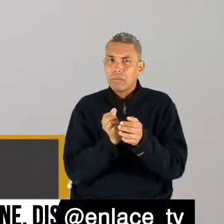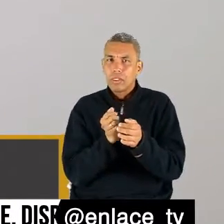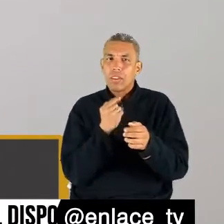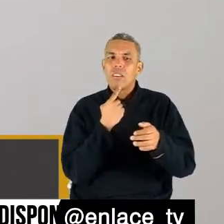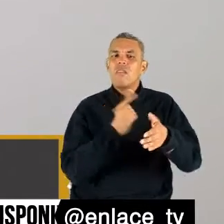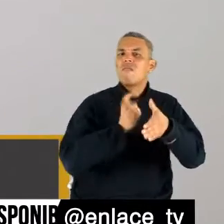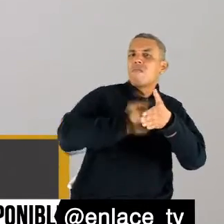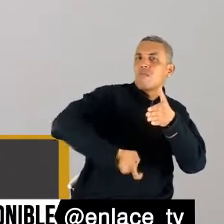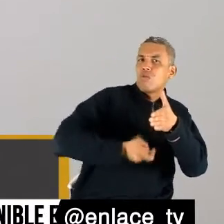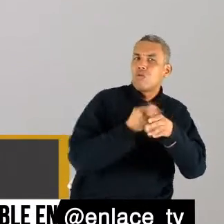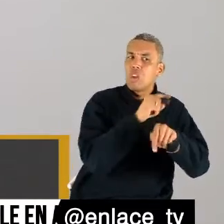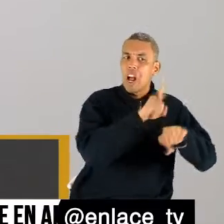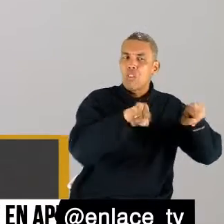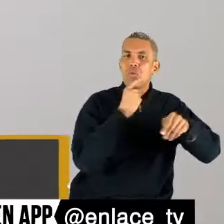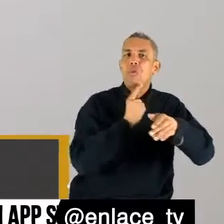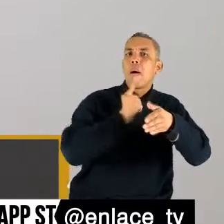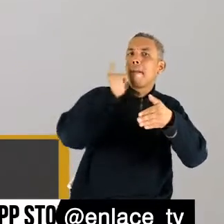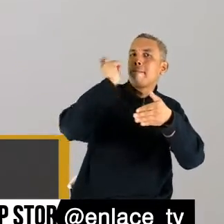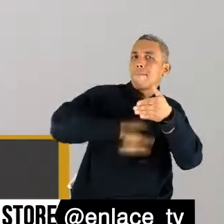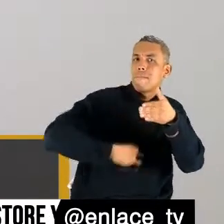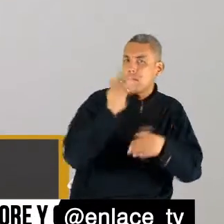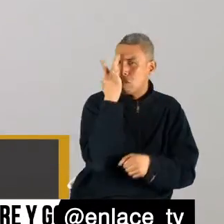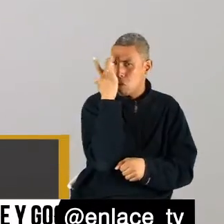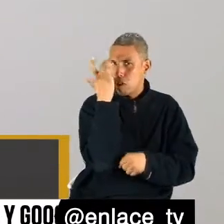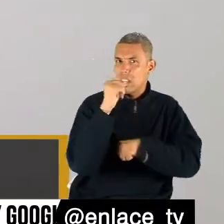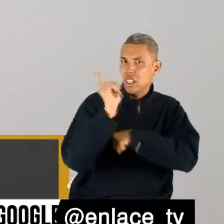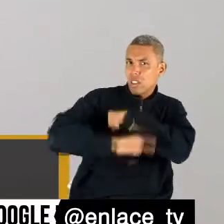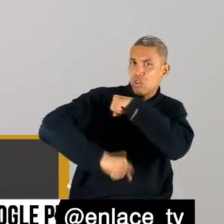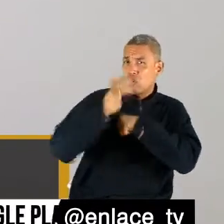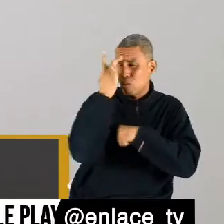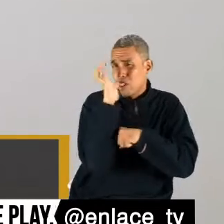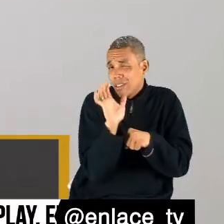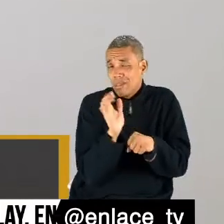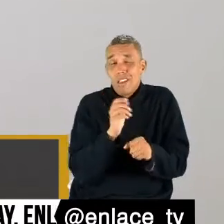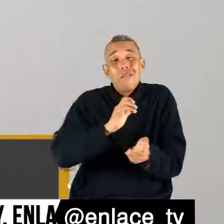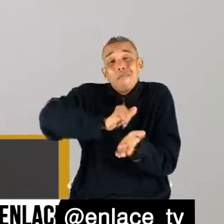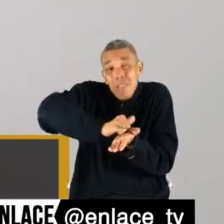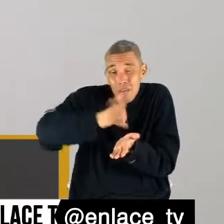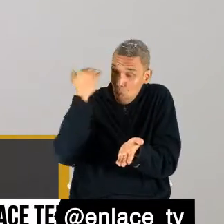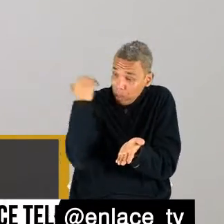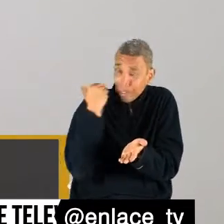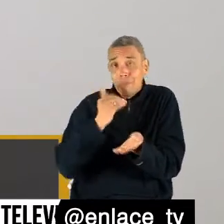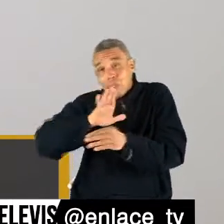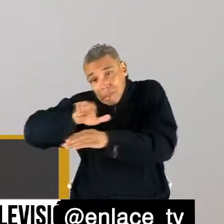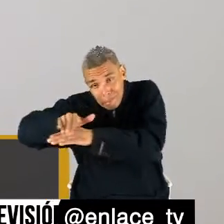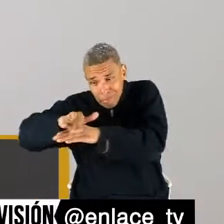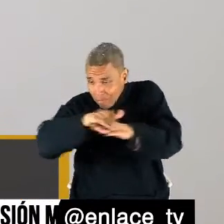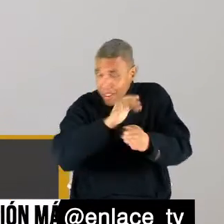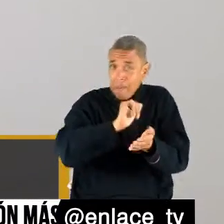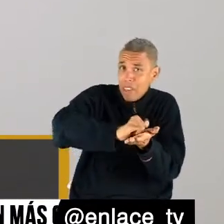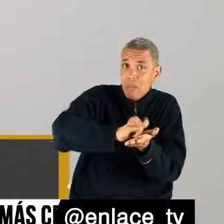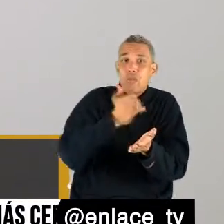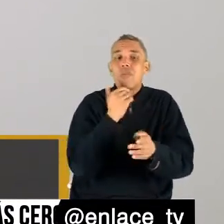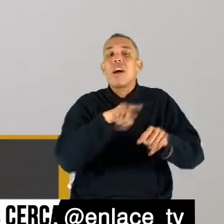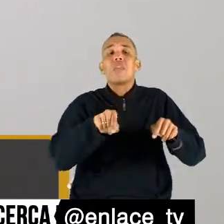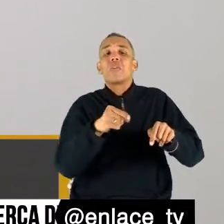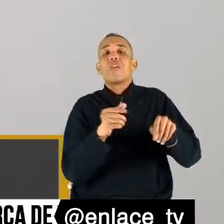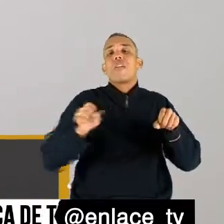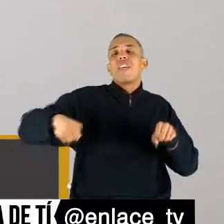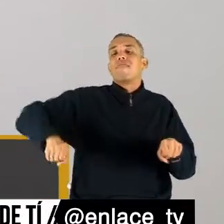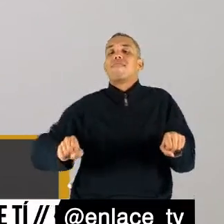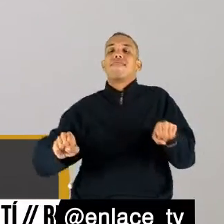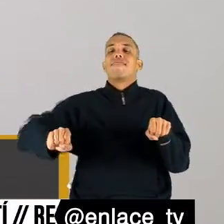comparendos, pues en reiteradas ocasiones le hemos dicho, la falta de documentación, más que todo. Las personas siguen transitando sin